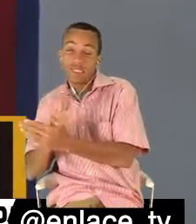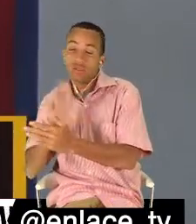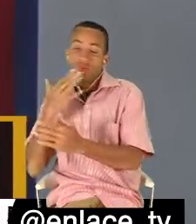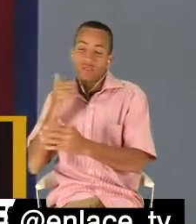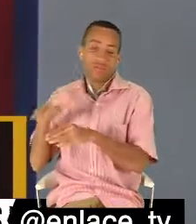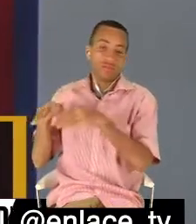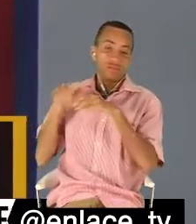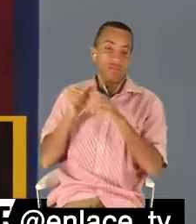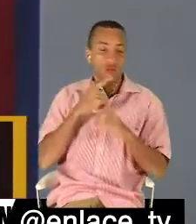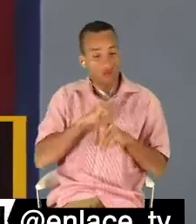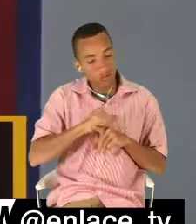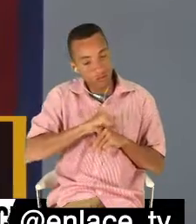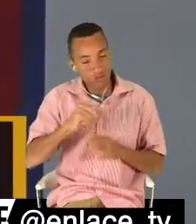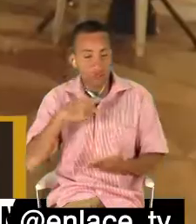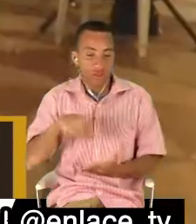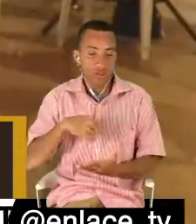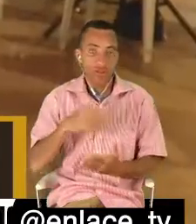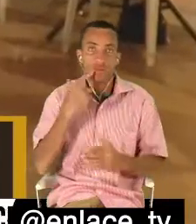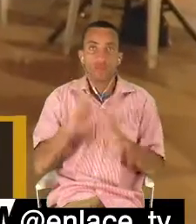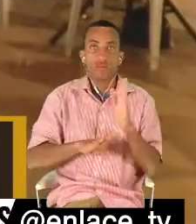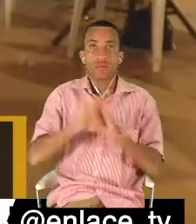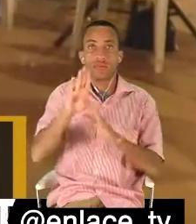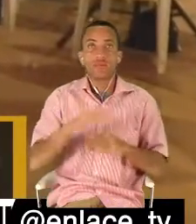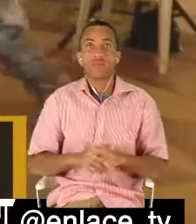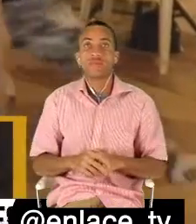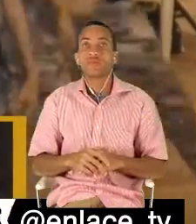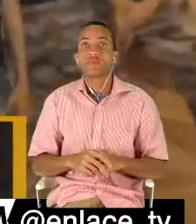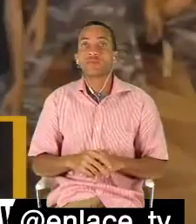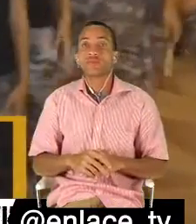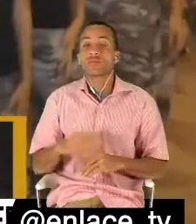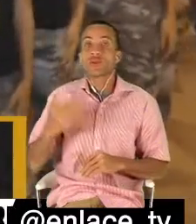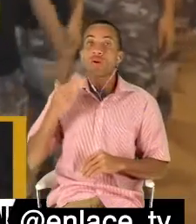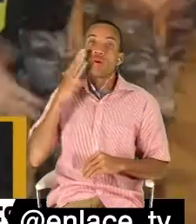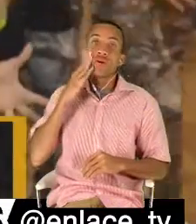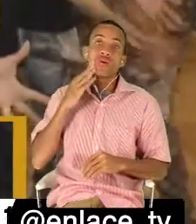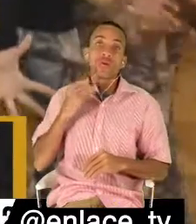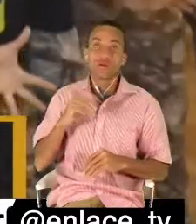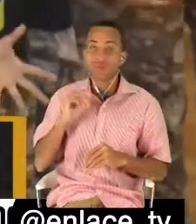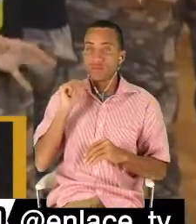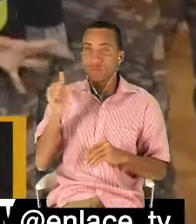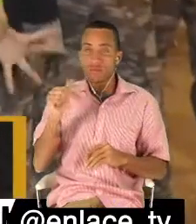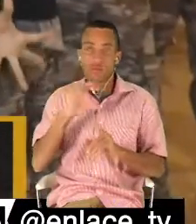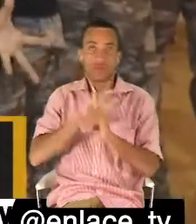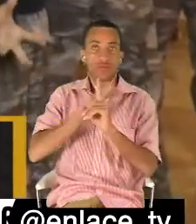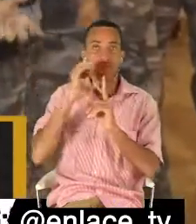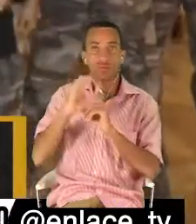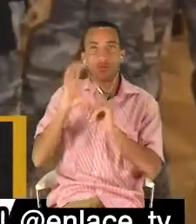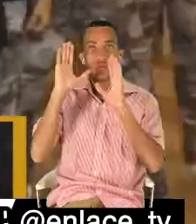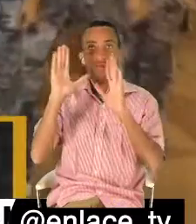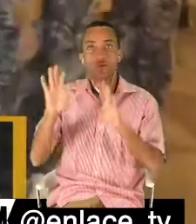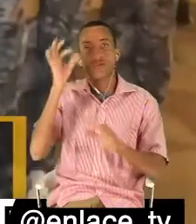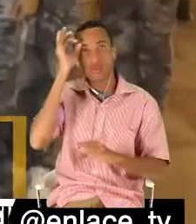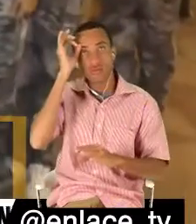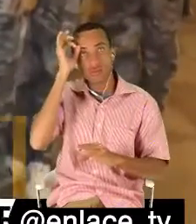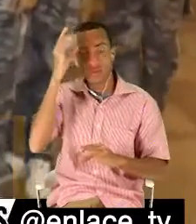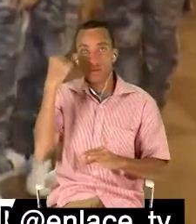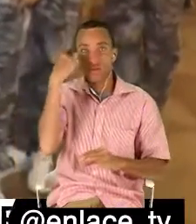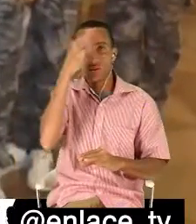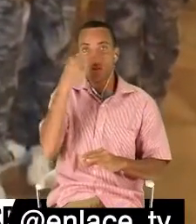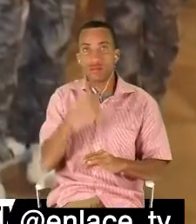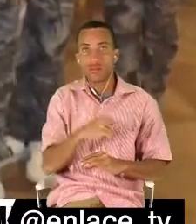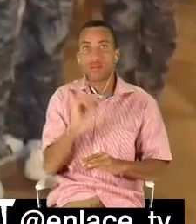acá y salir adelante por medio del baile. Estos jóvenes preparan además su propio Festival Nacional de Cultura Urbana, que esperan se dé en septiembre la